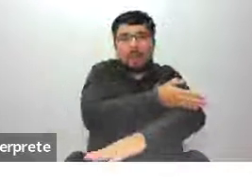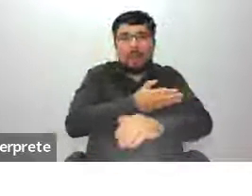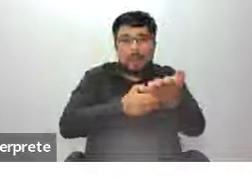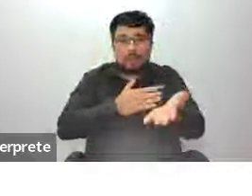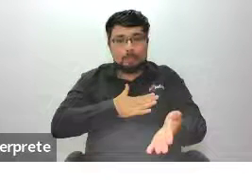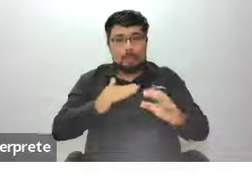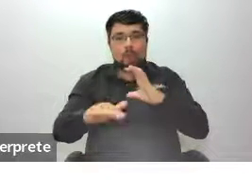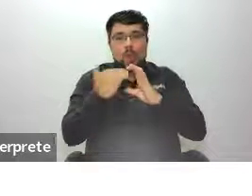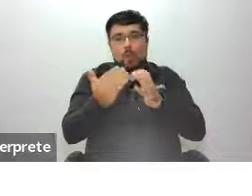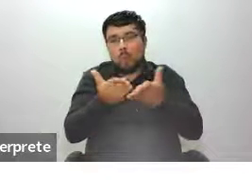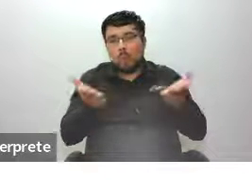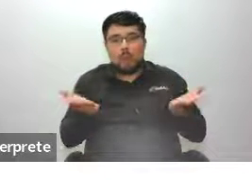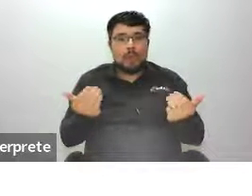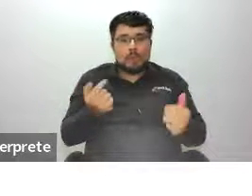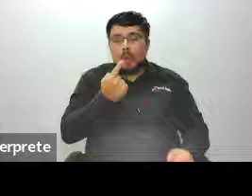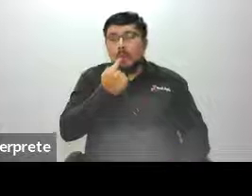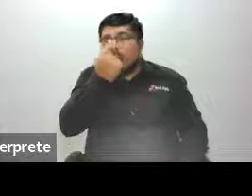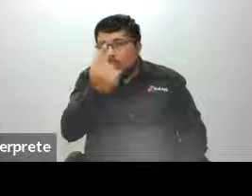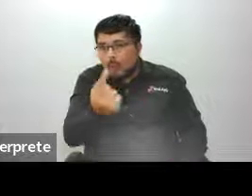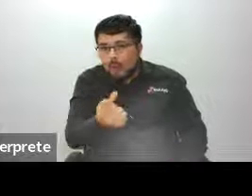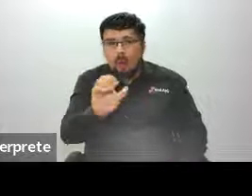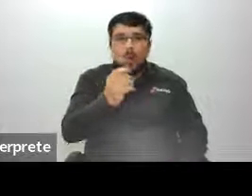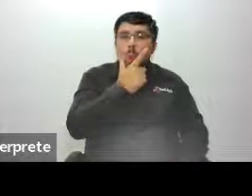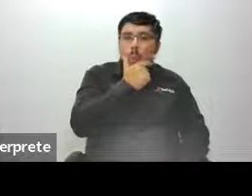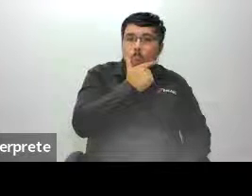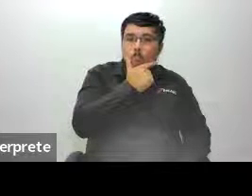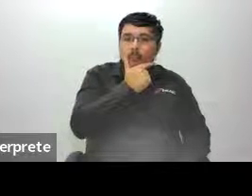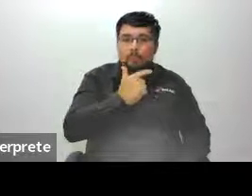necesiten consultar o que haya alguna duda, y